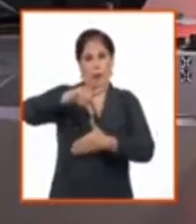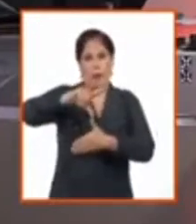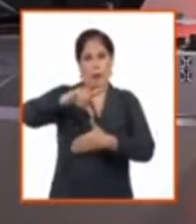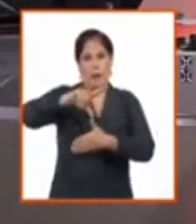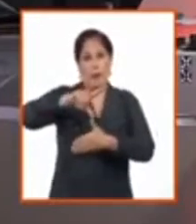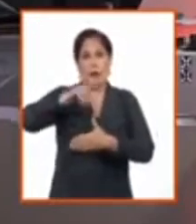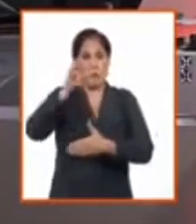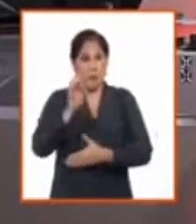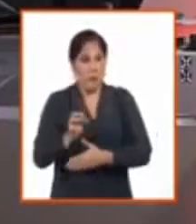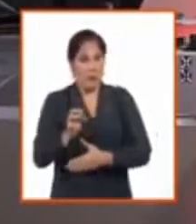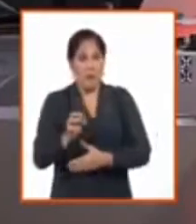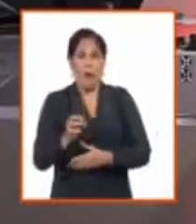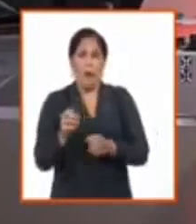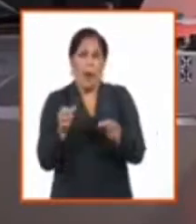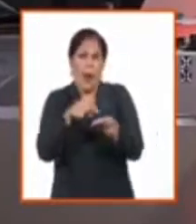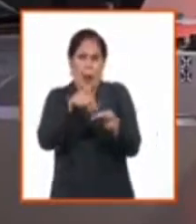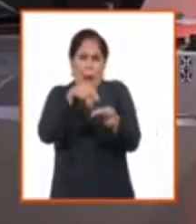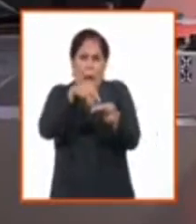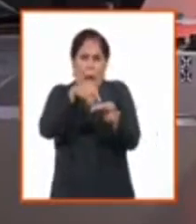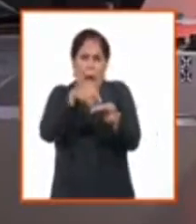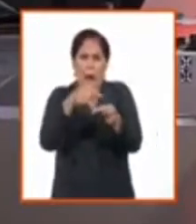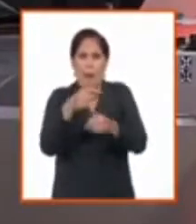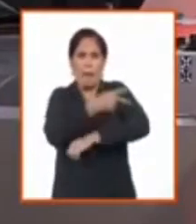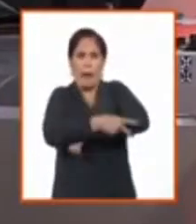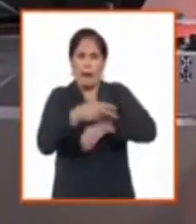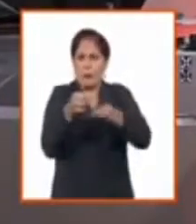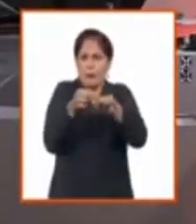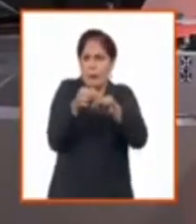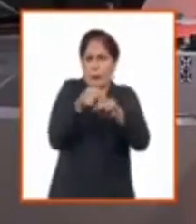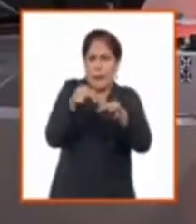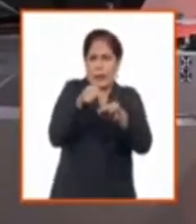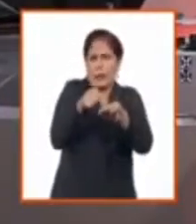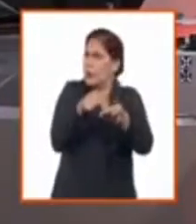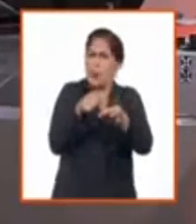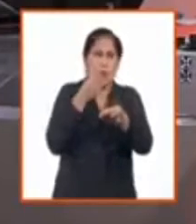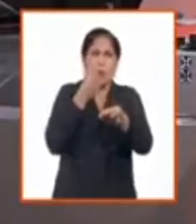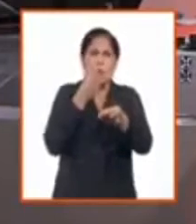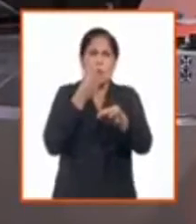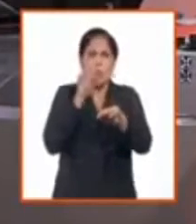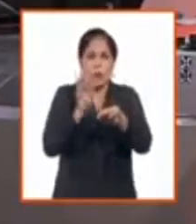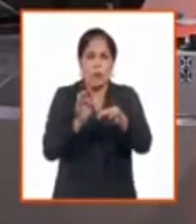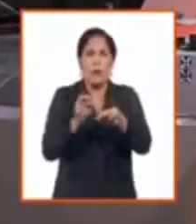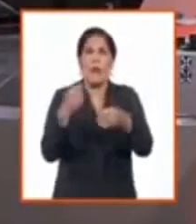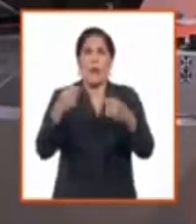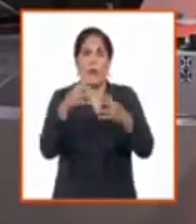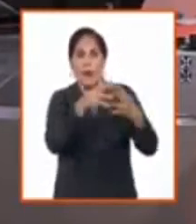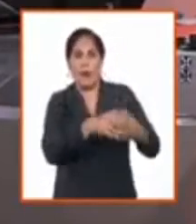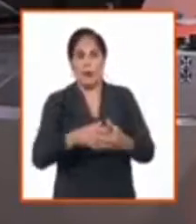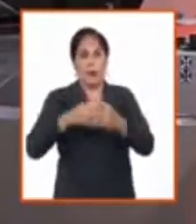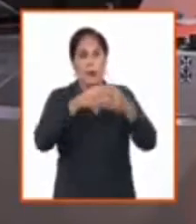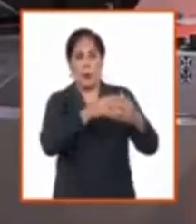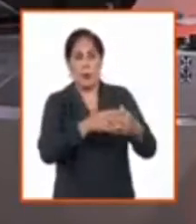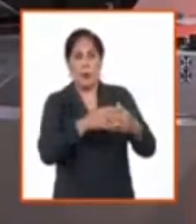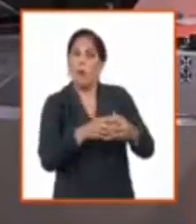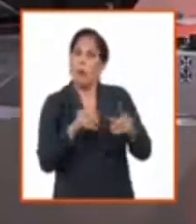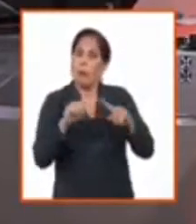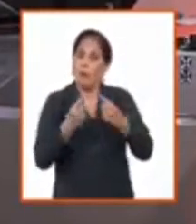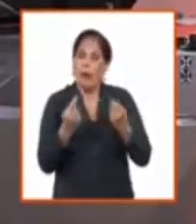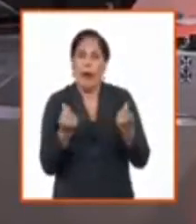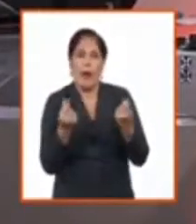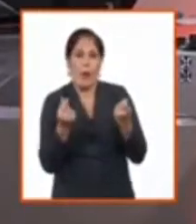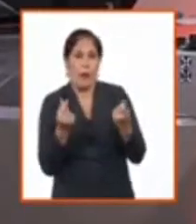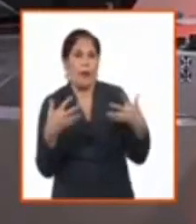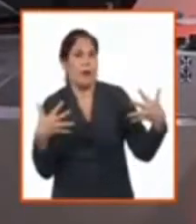hasta los más pequeños y los más vulnerables a las presiones de eeuu por la relación económica que